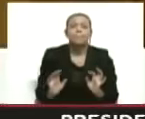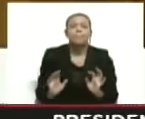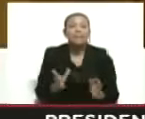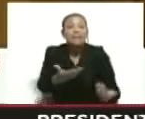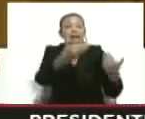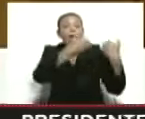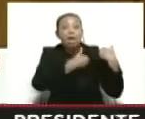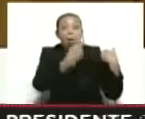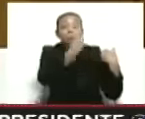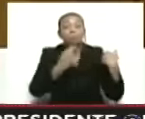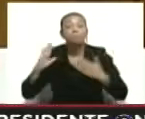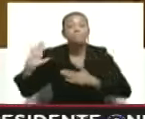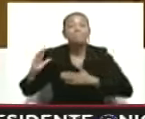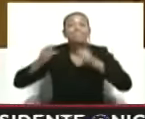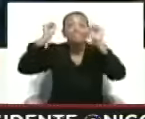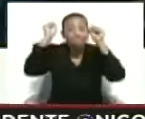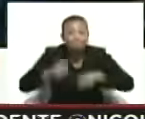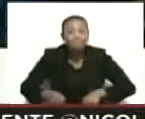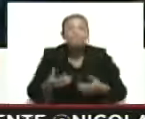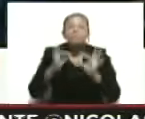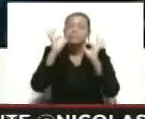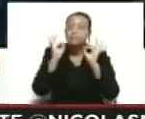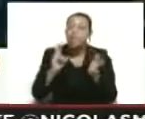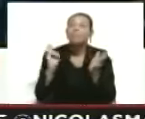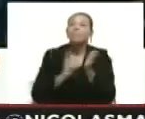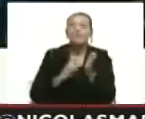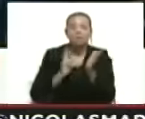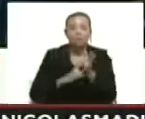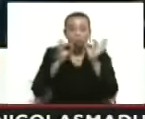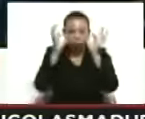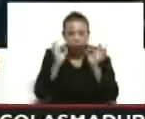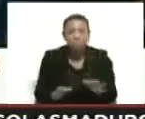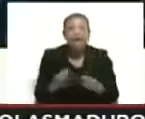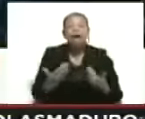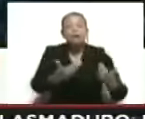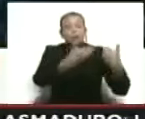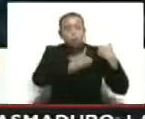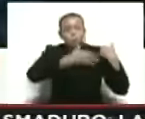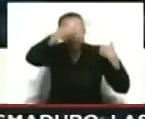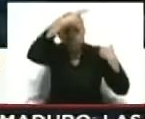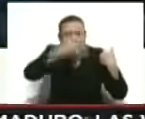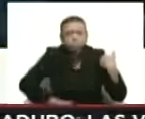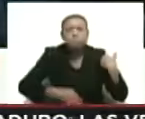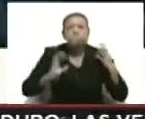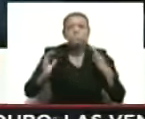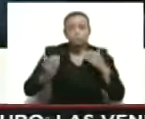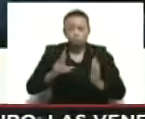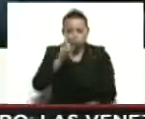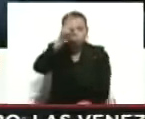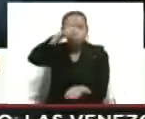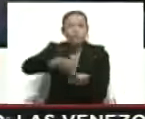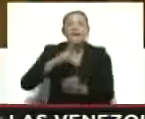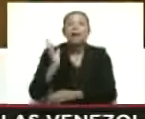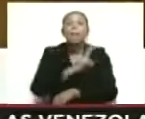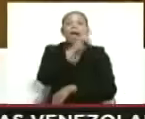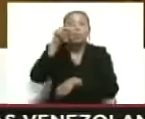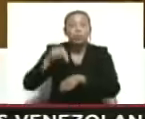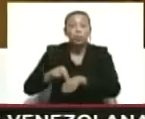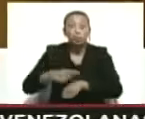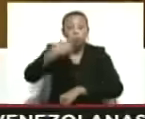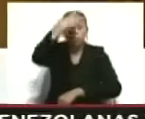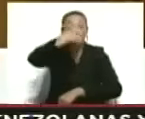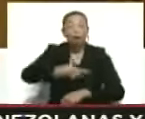Tarea que ha cumplido a cabalidad, tarea que ha asumido, y donde esta Asamblea Nacional ha sido, por